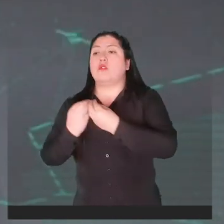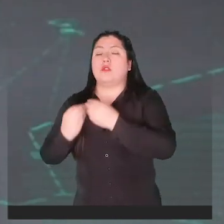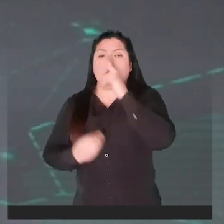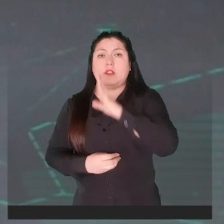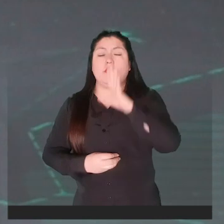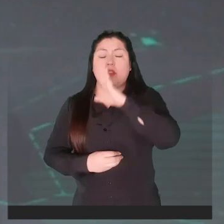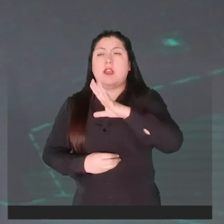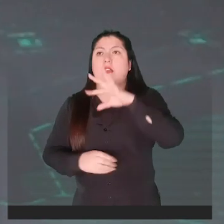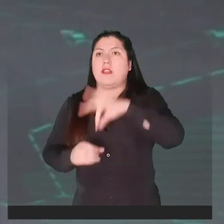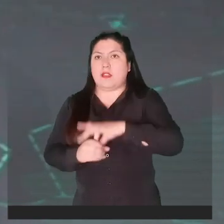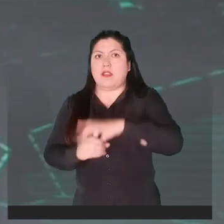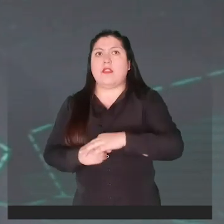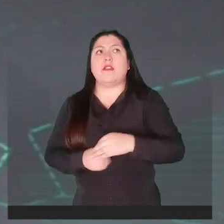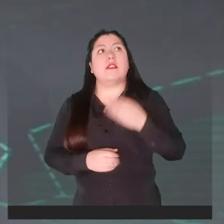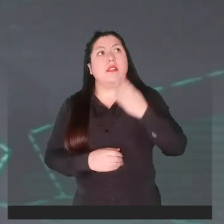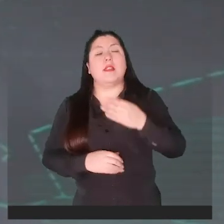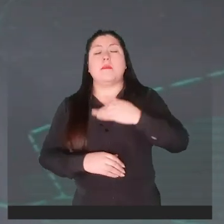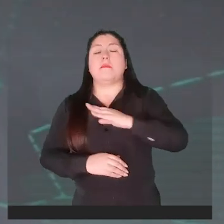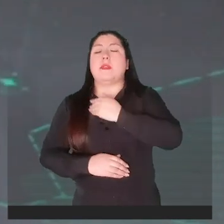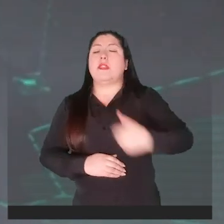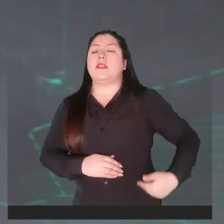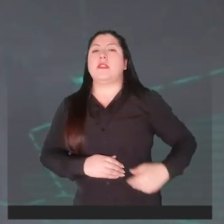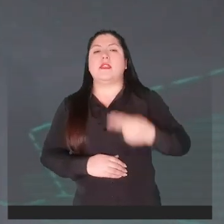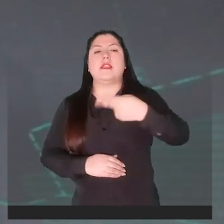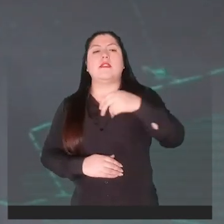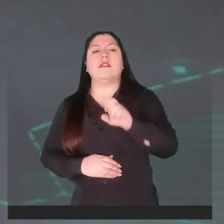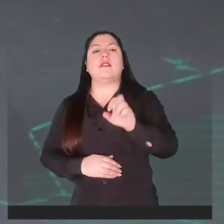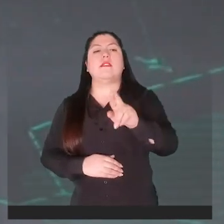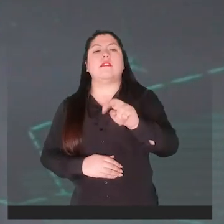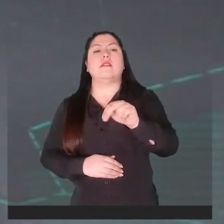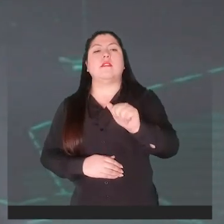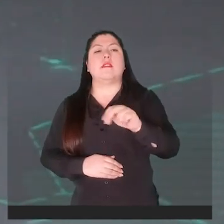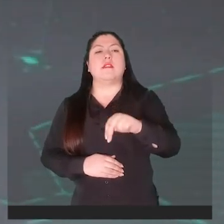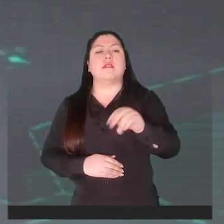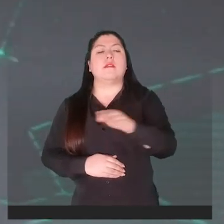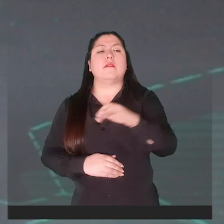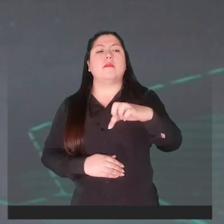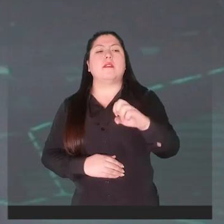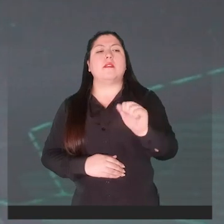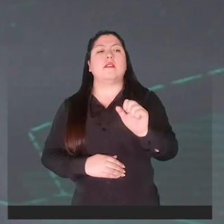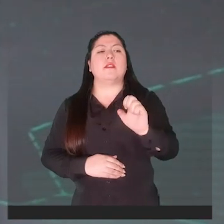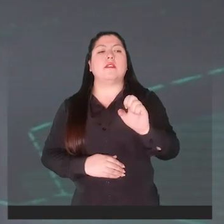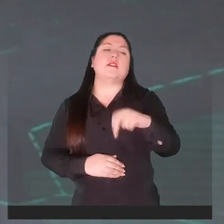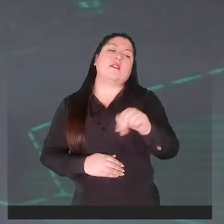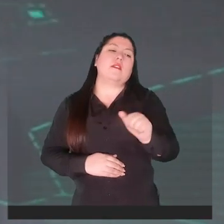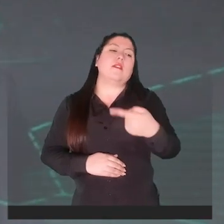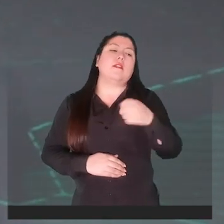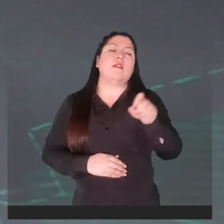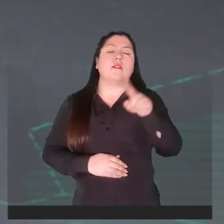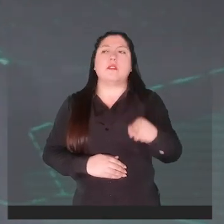Electoral en cabeza de su presidente, el doctor Hernán Penagos. Y Hernán hizo además una presentación muy clara, muy diáfana de